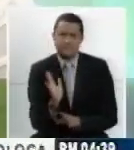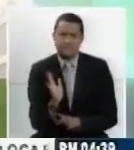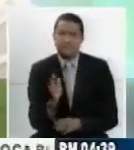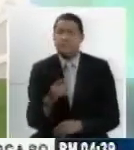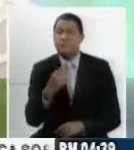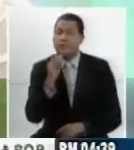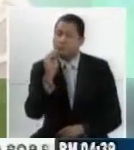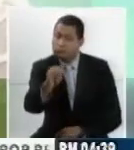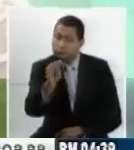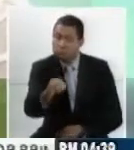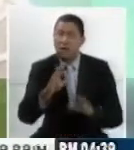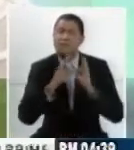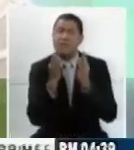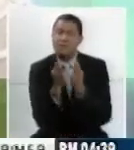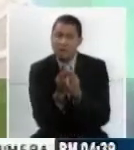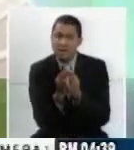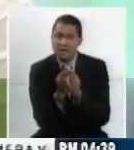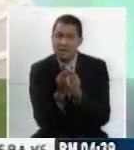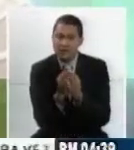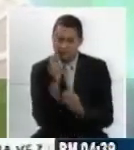yo siempre le digo a nuestros familiares es